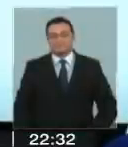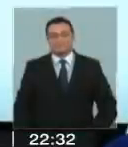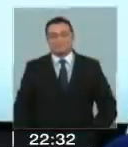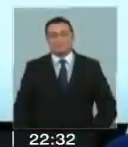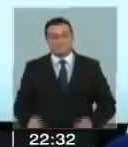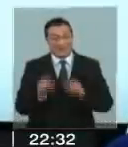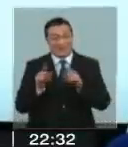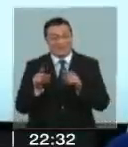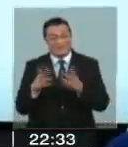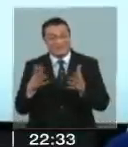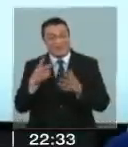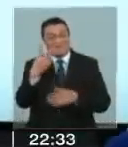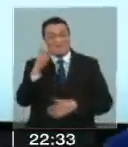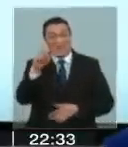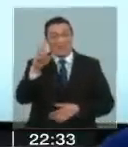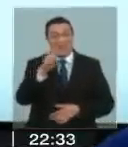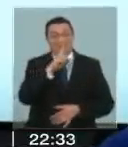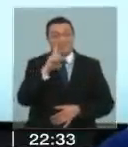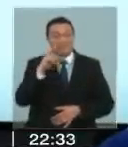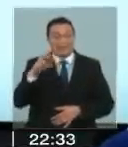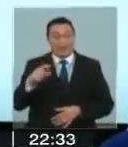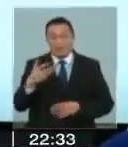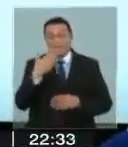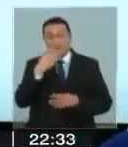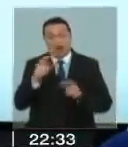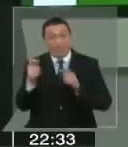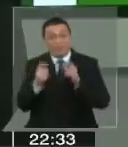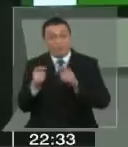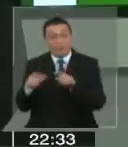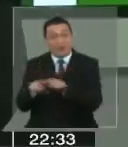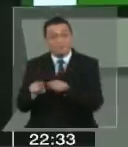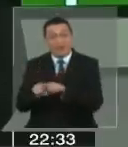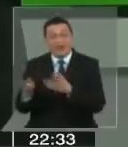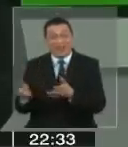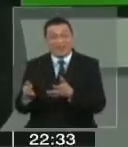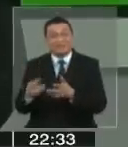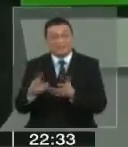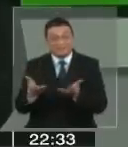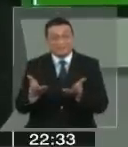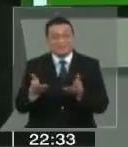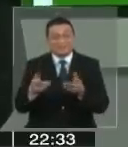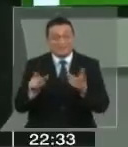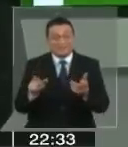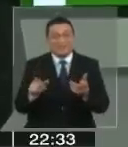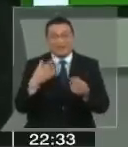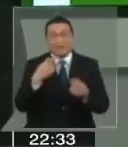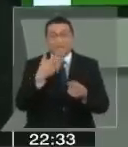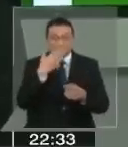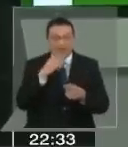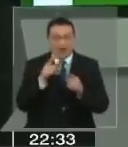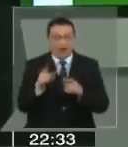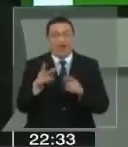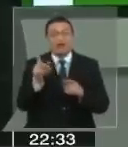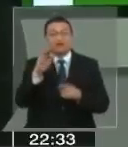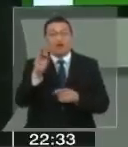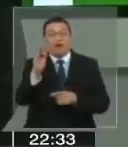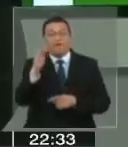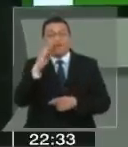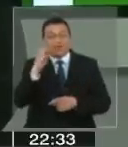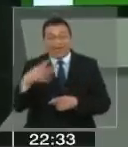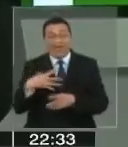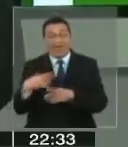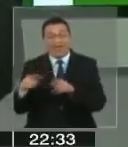Ahí está la Valentina y su mejor terapeuta. Sí, claro. Dicen que la Sofía es verdad, que es la mejor terapeuta. Es la mejor terapeuta, le